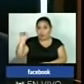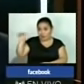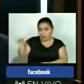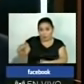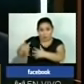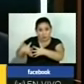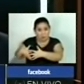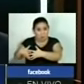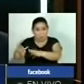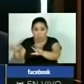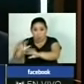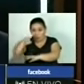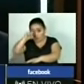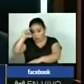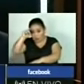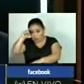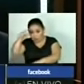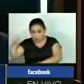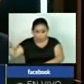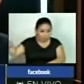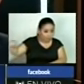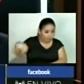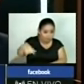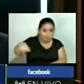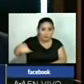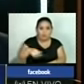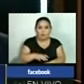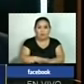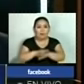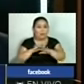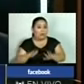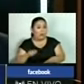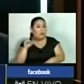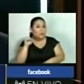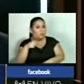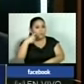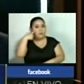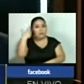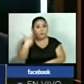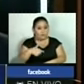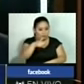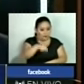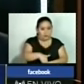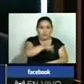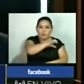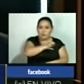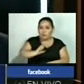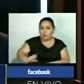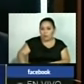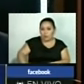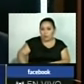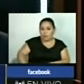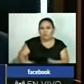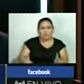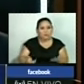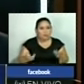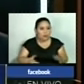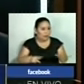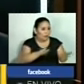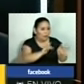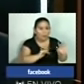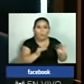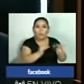desempleo, caen las remesas. Y eso es muy grave, porque acá está aumentando el